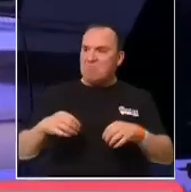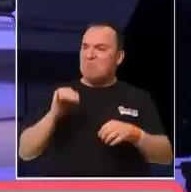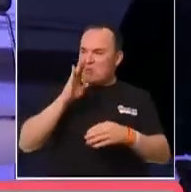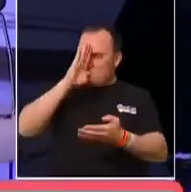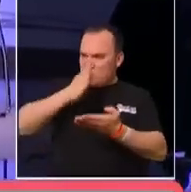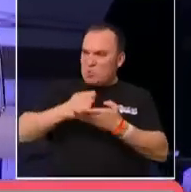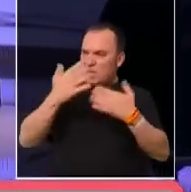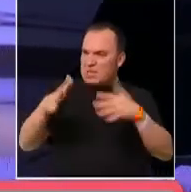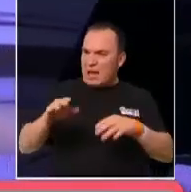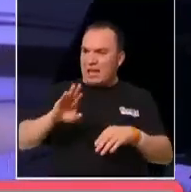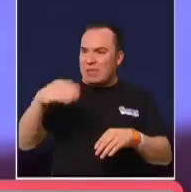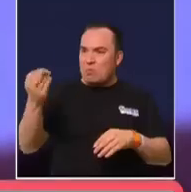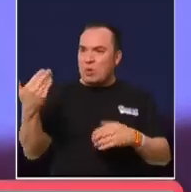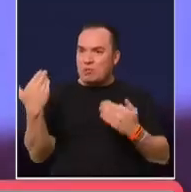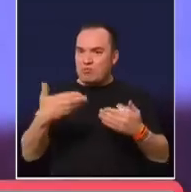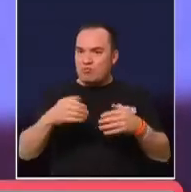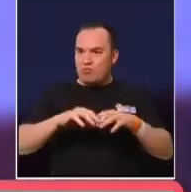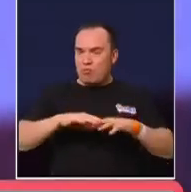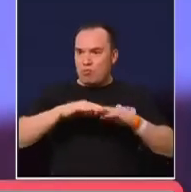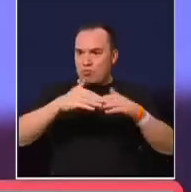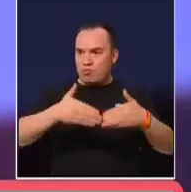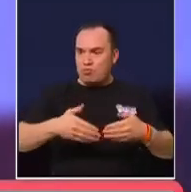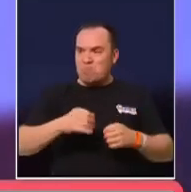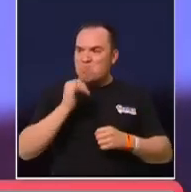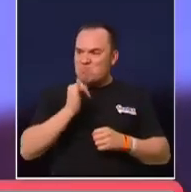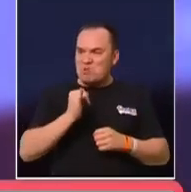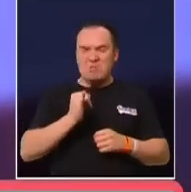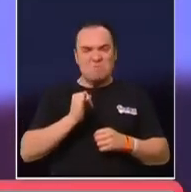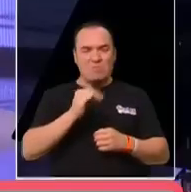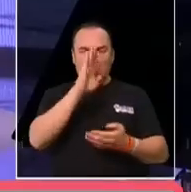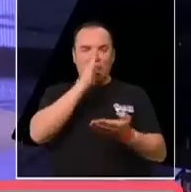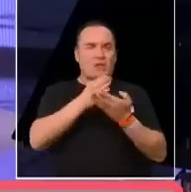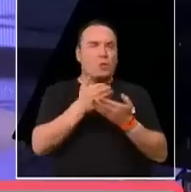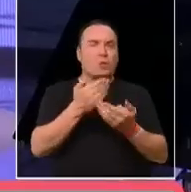familia? ¿En qué momento tomaron esa decisión?